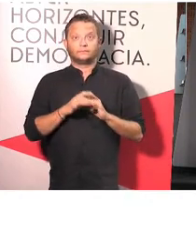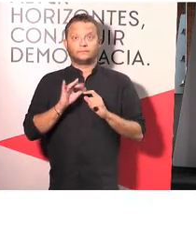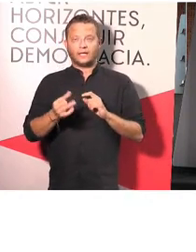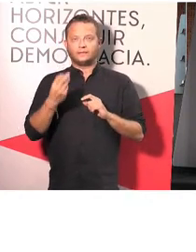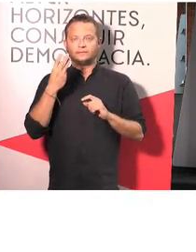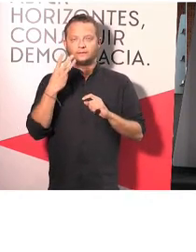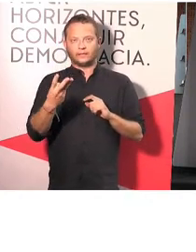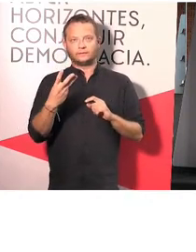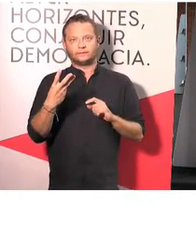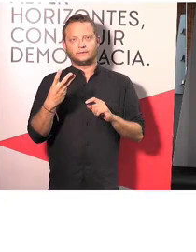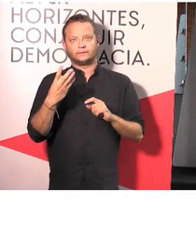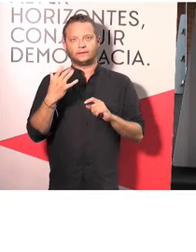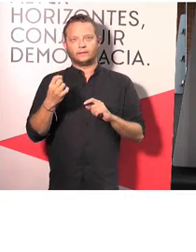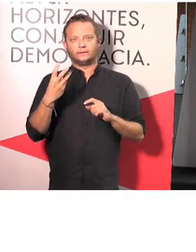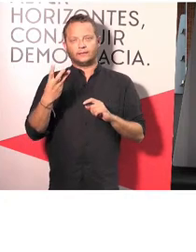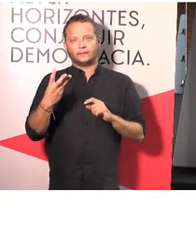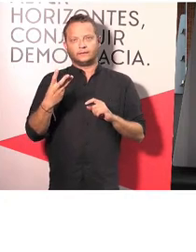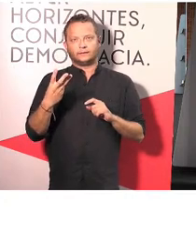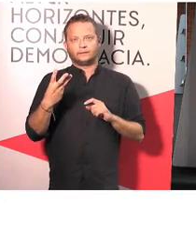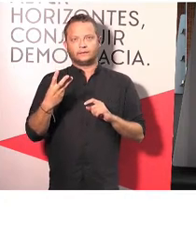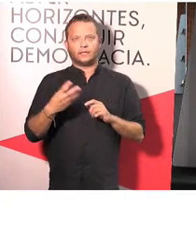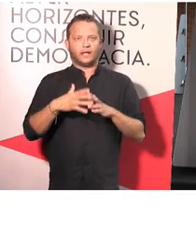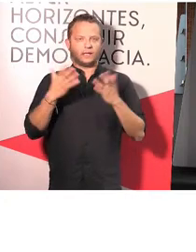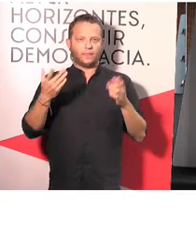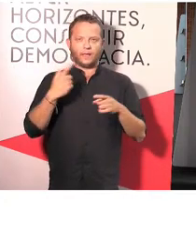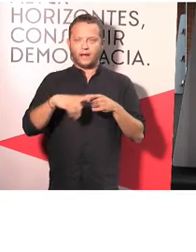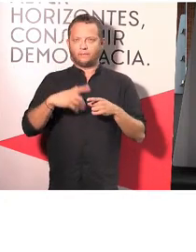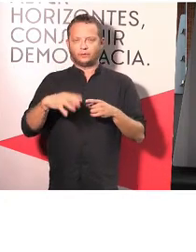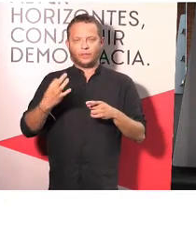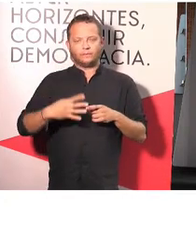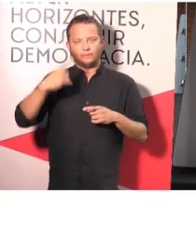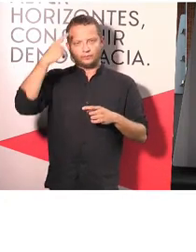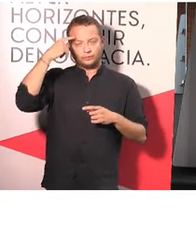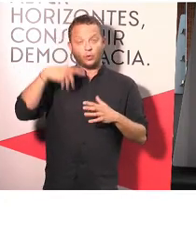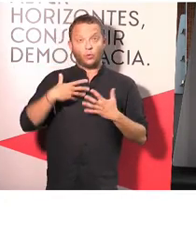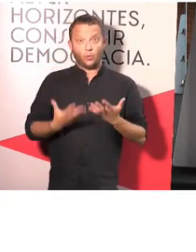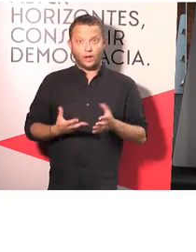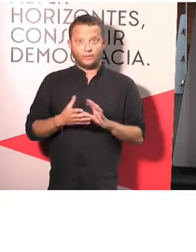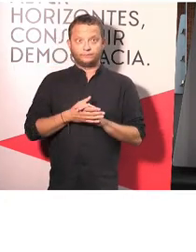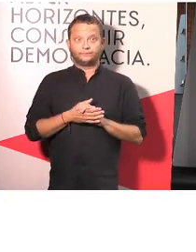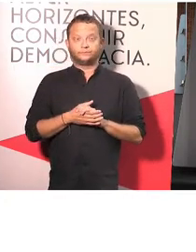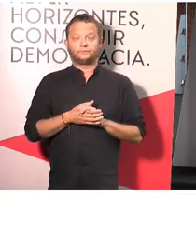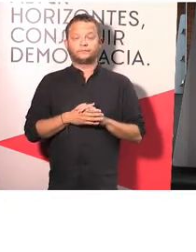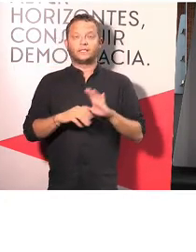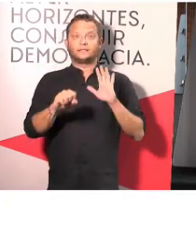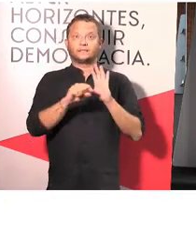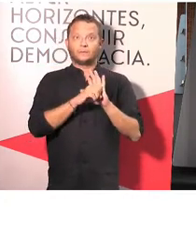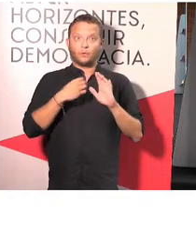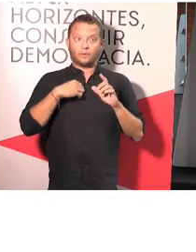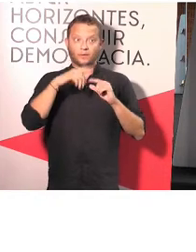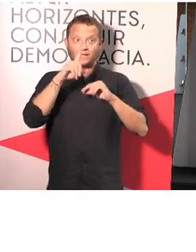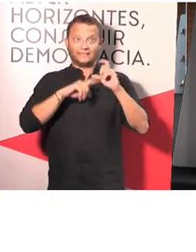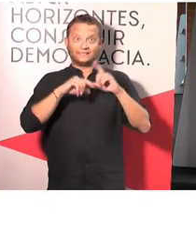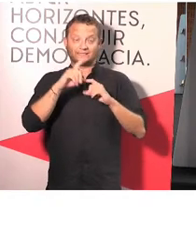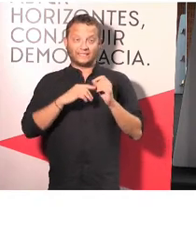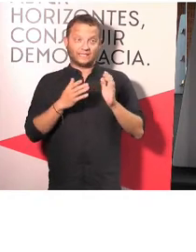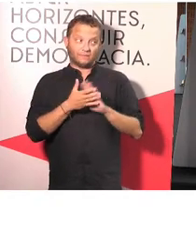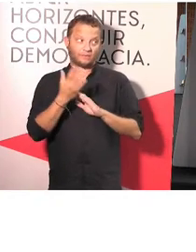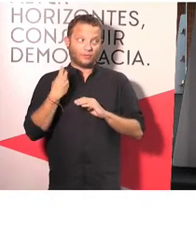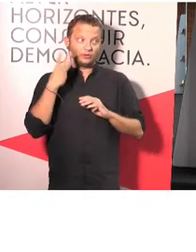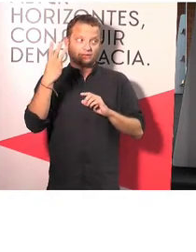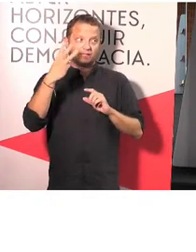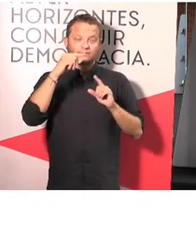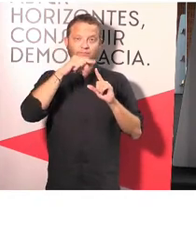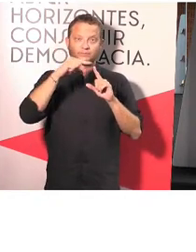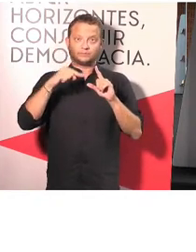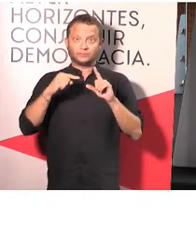hay tres grandes elementos a tener en cuenta, ¿no? Que se simboliza con esta estrella de los tres